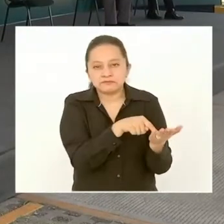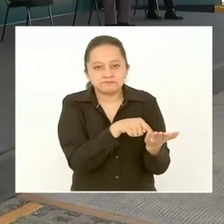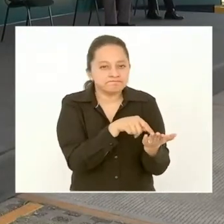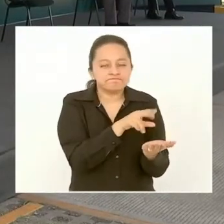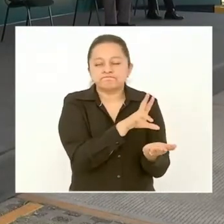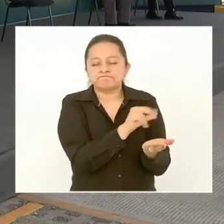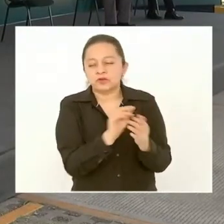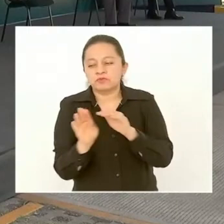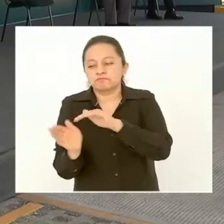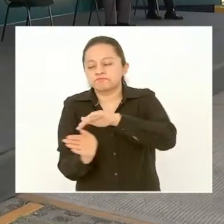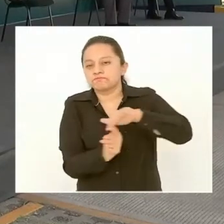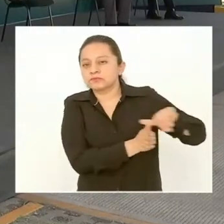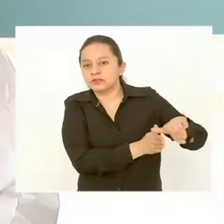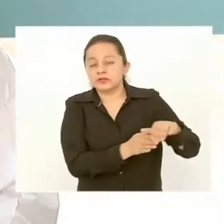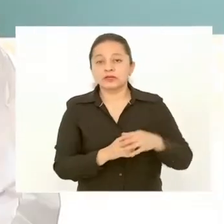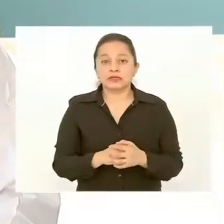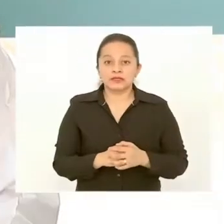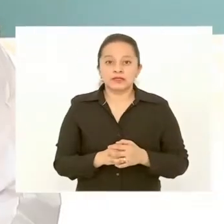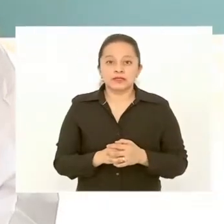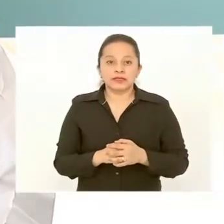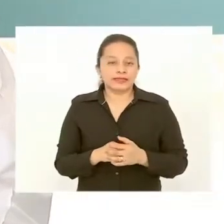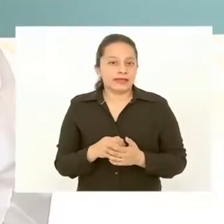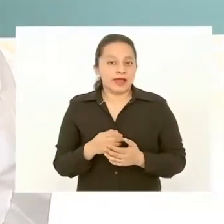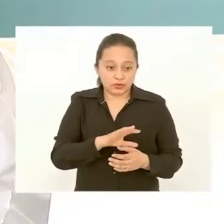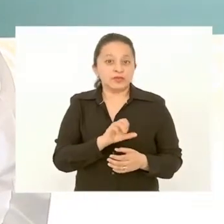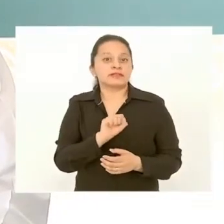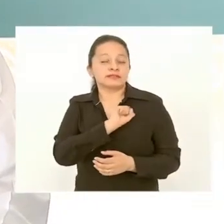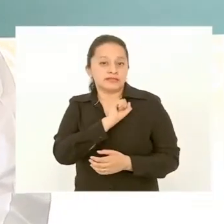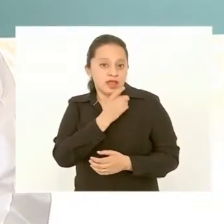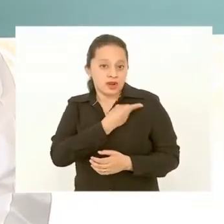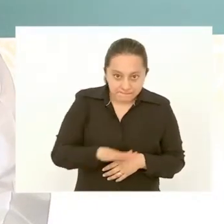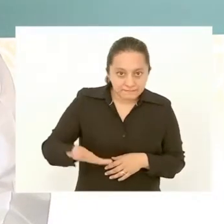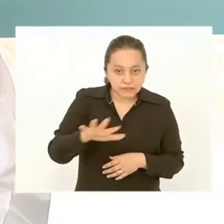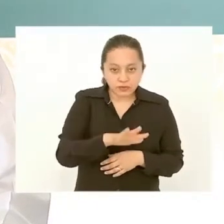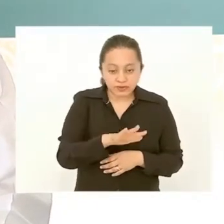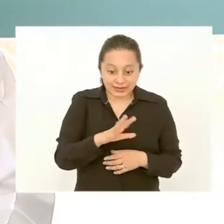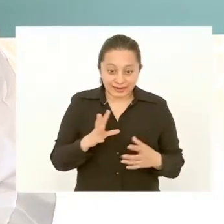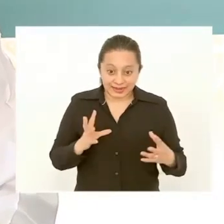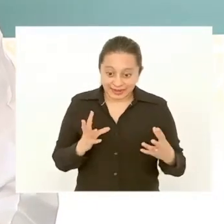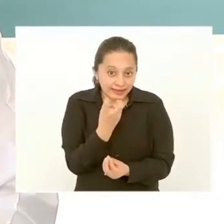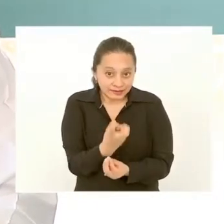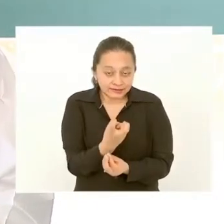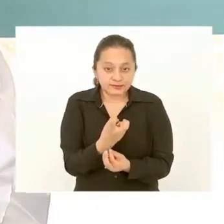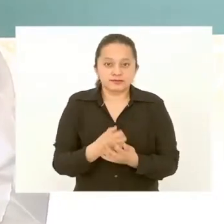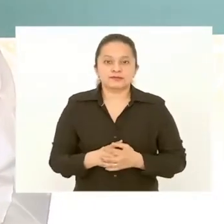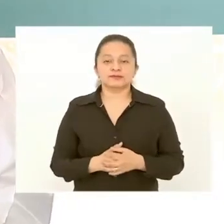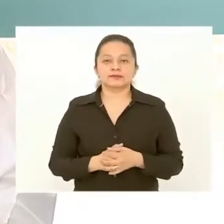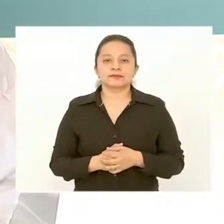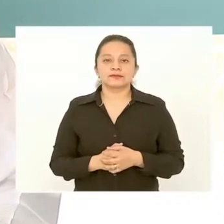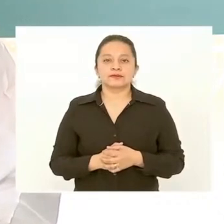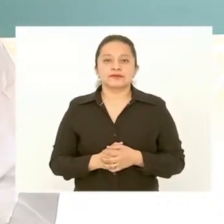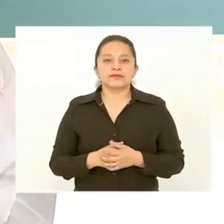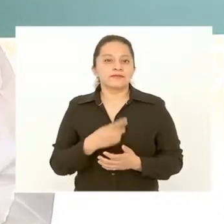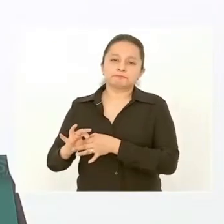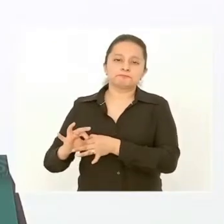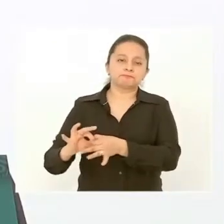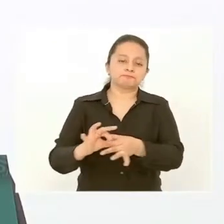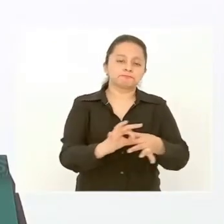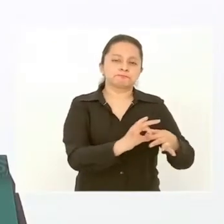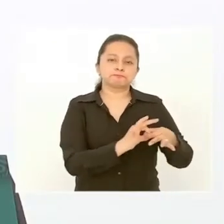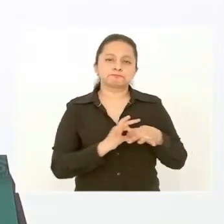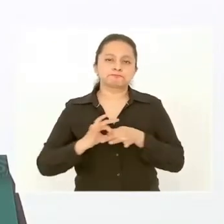haga por la salud pública es algo que debe unirnos